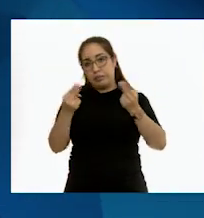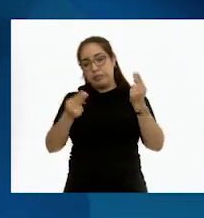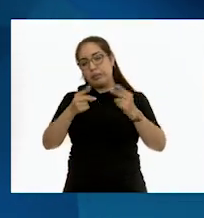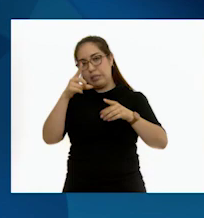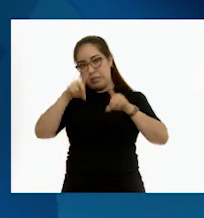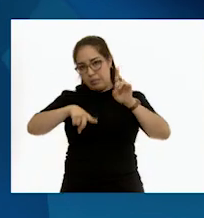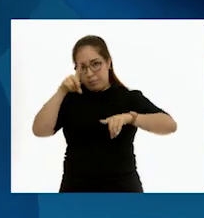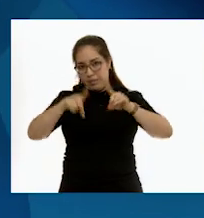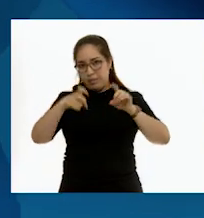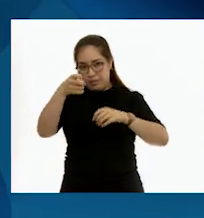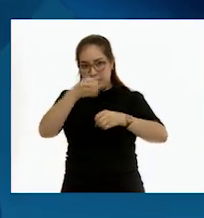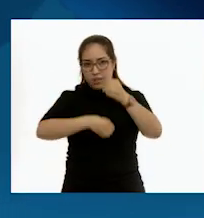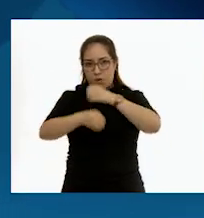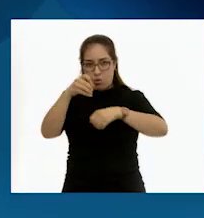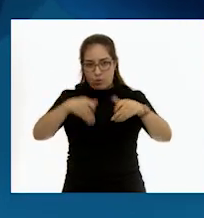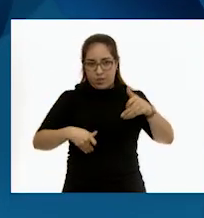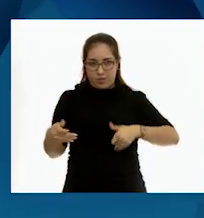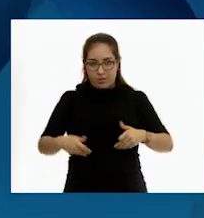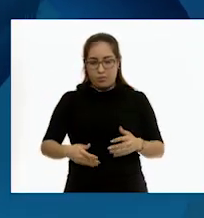escena.